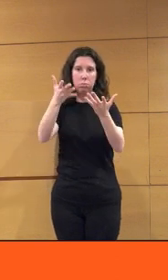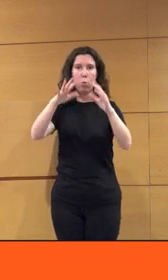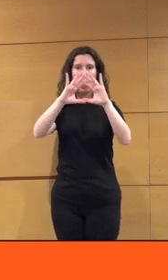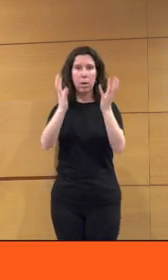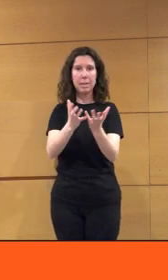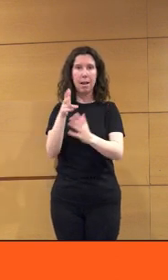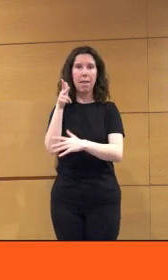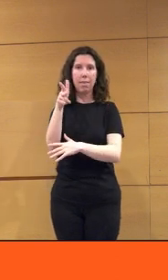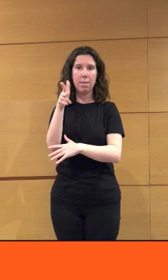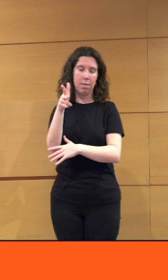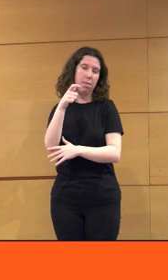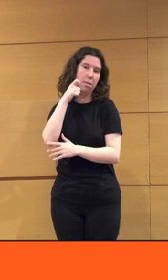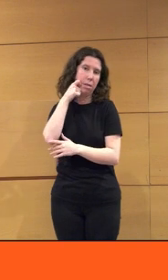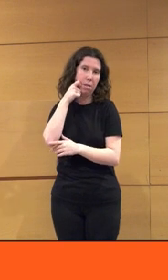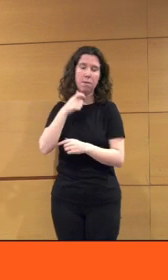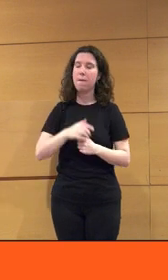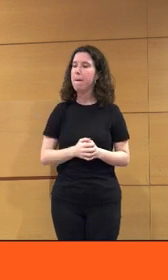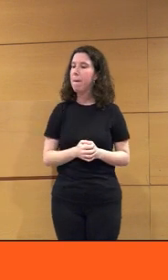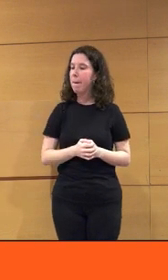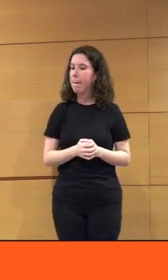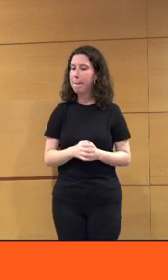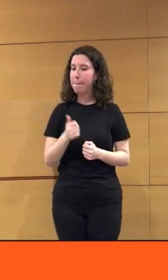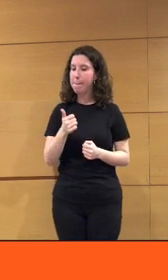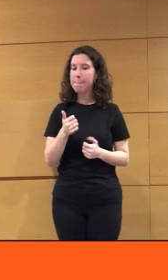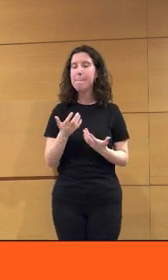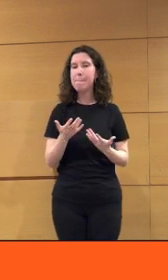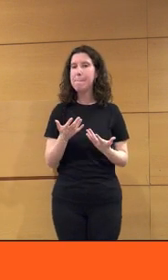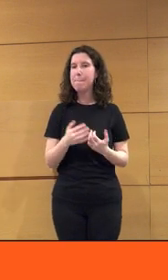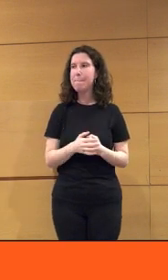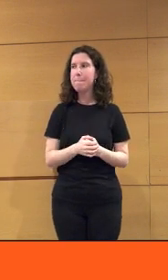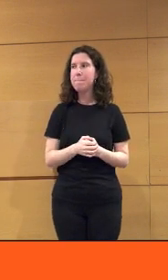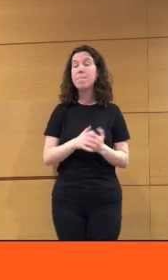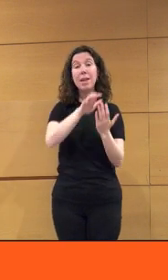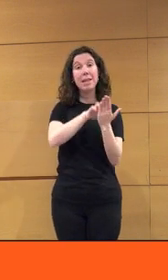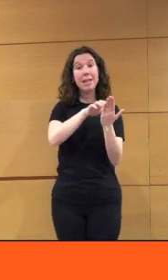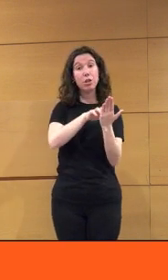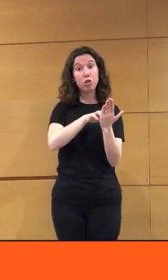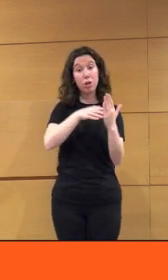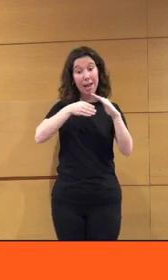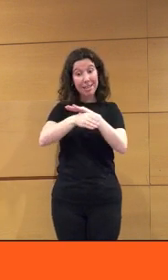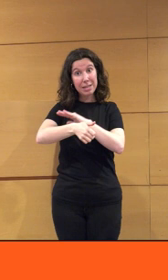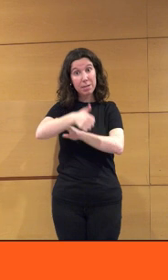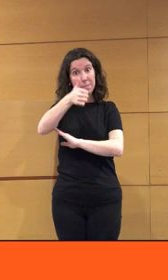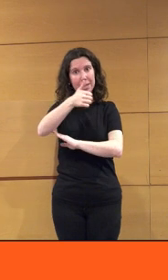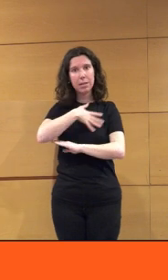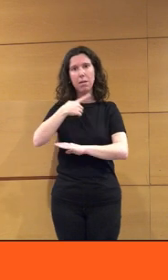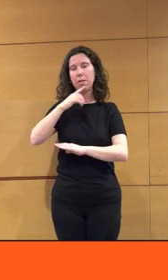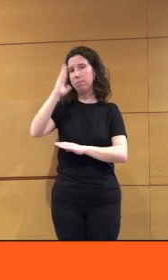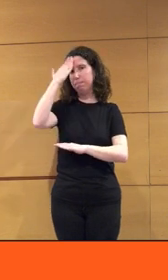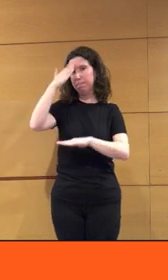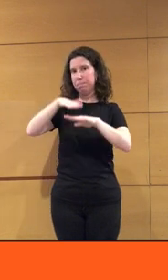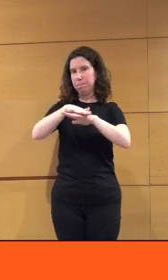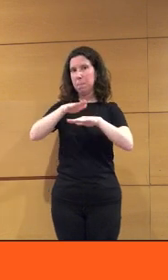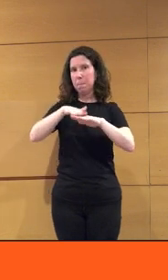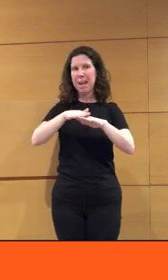Humanos. Hacer los textos más accesibles es fundamental para garantizar la igualdad de todos.